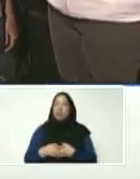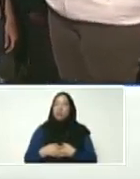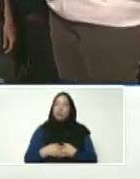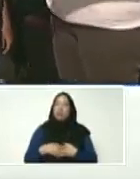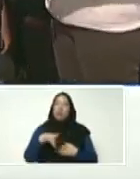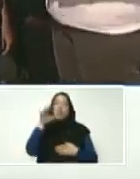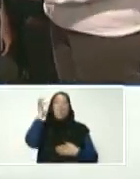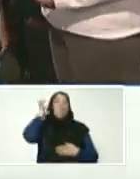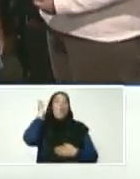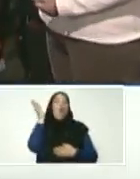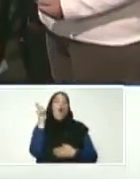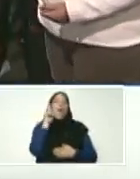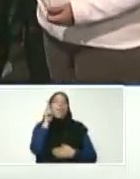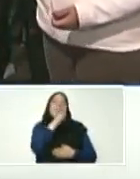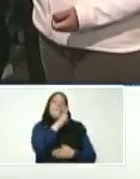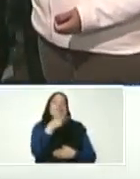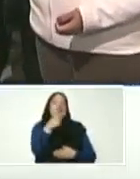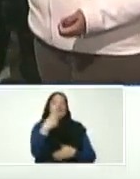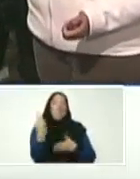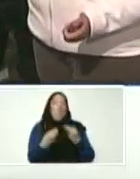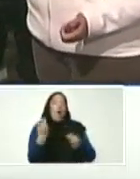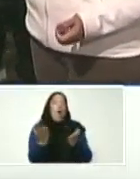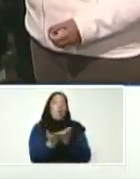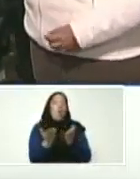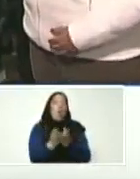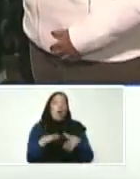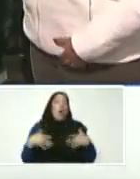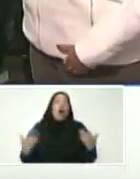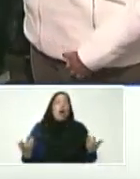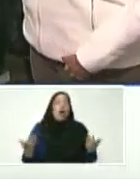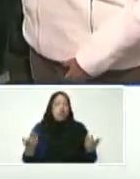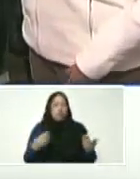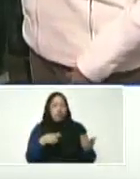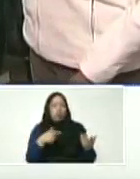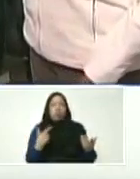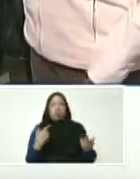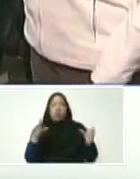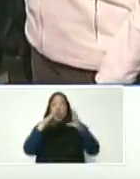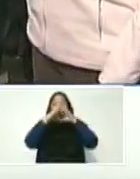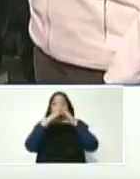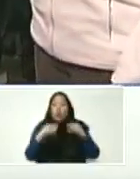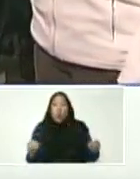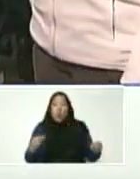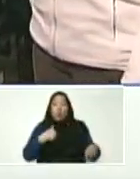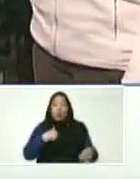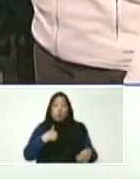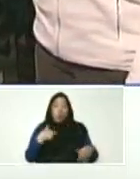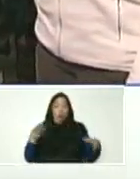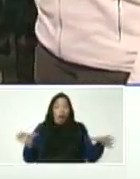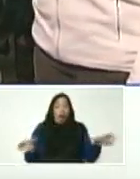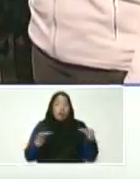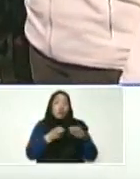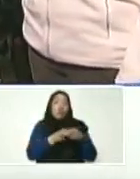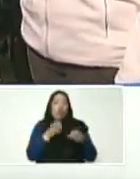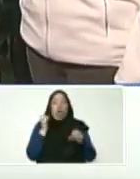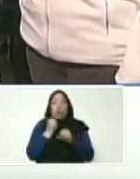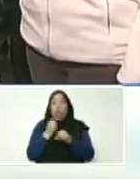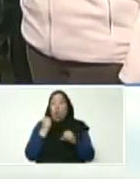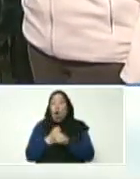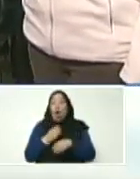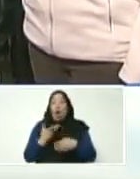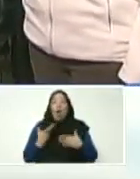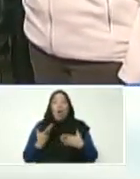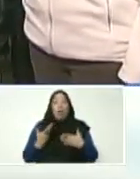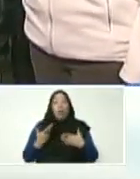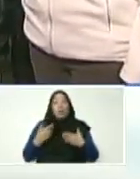Coromoto de Burgos. ¿Y tú qué haces aquí en la escuela? Bueno, yo aquí he hecho de todo porque yo pertenezco, siempre pertenecí